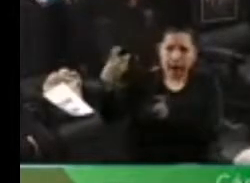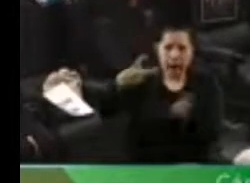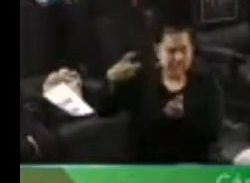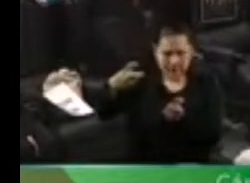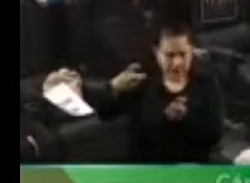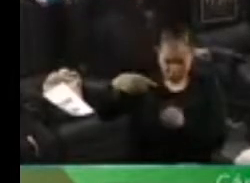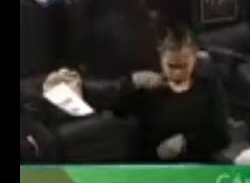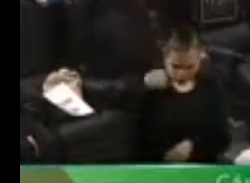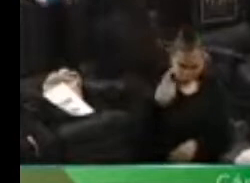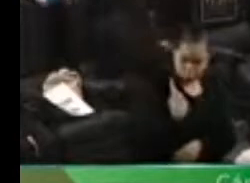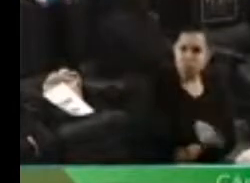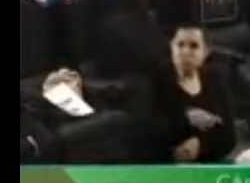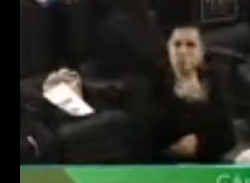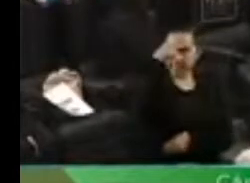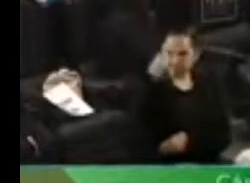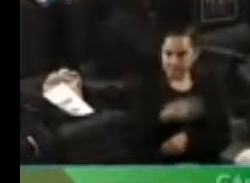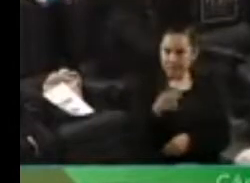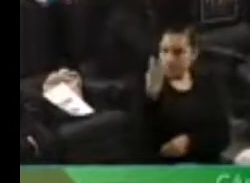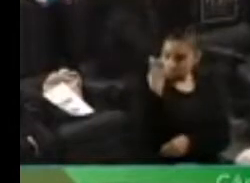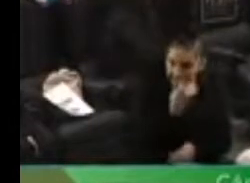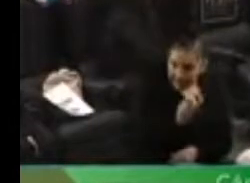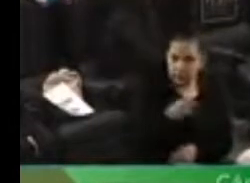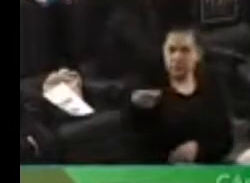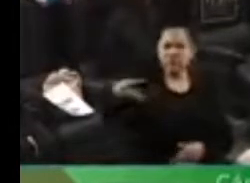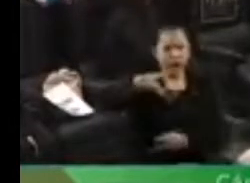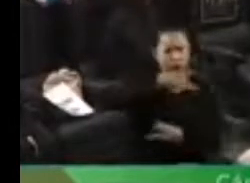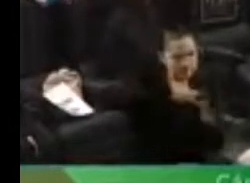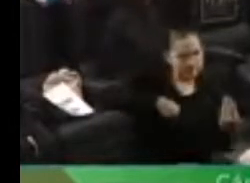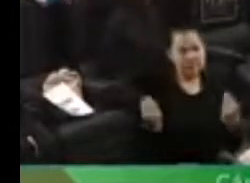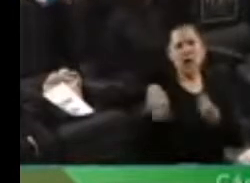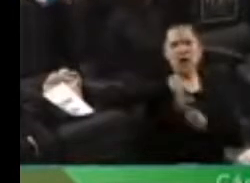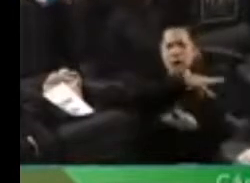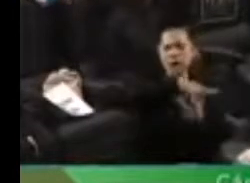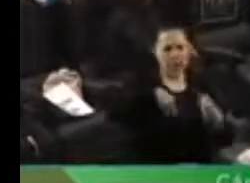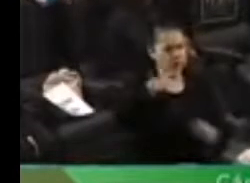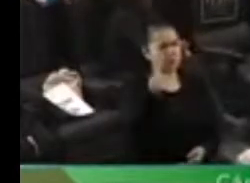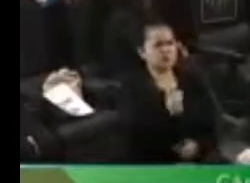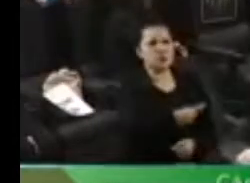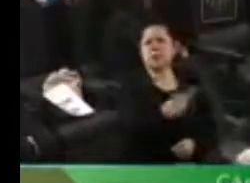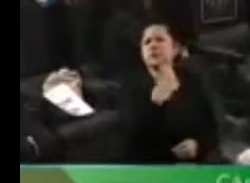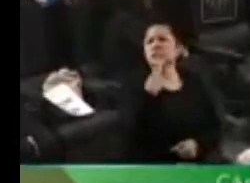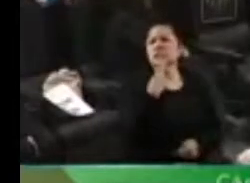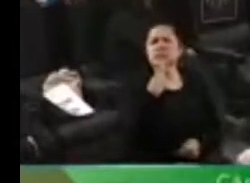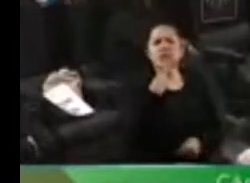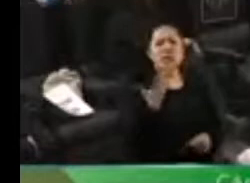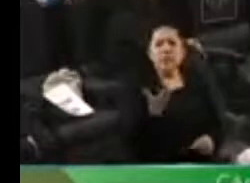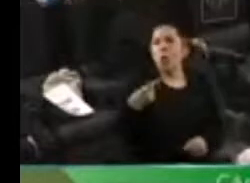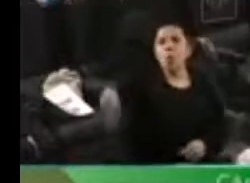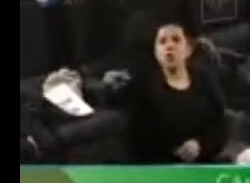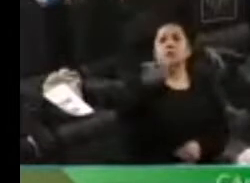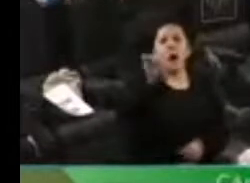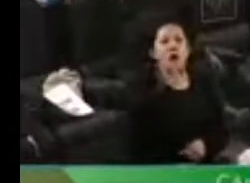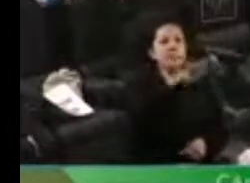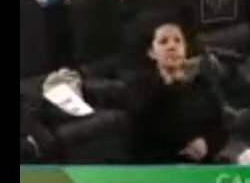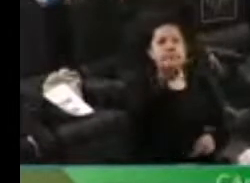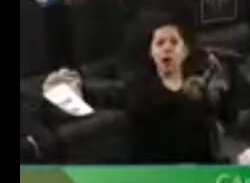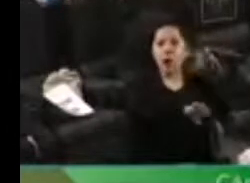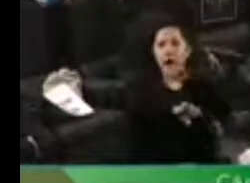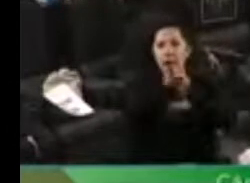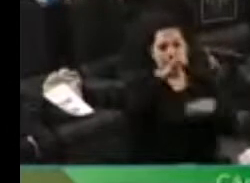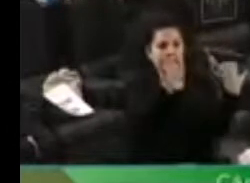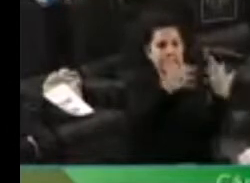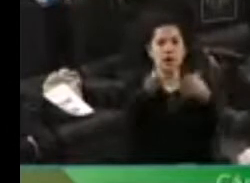tarifa única, accesible, con subsidios que no dan las empresas extranjeras que ustedes defienden. En los más de